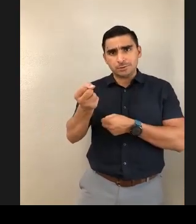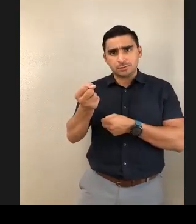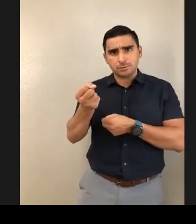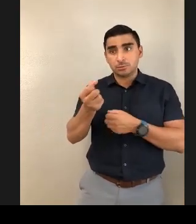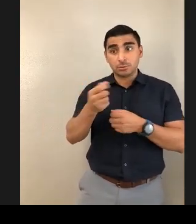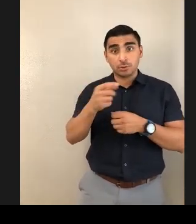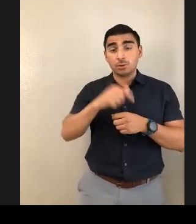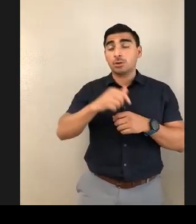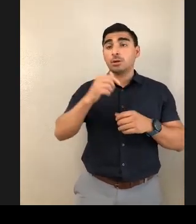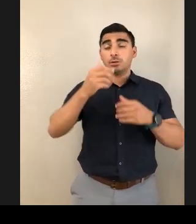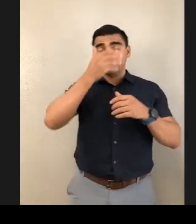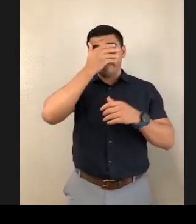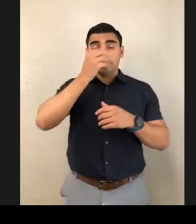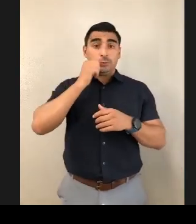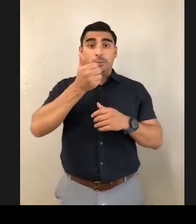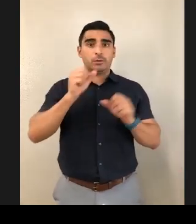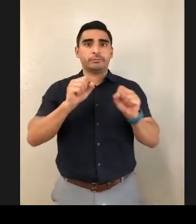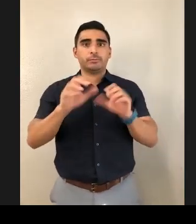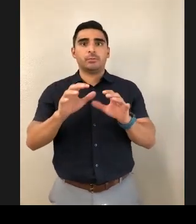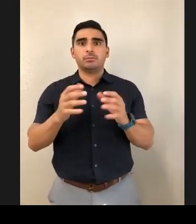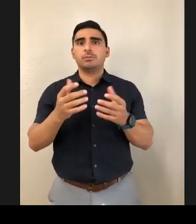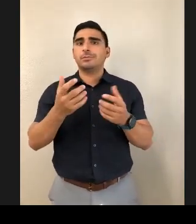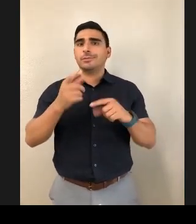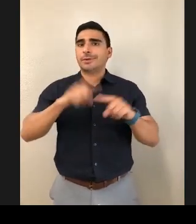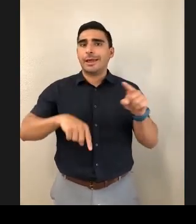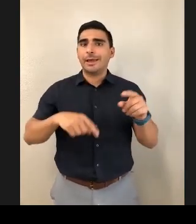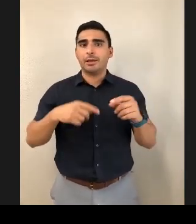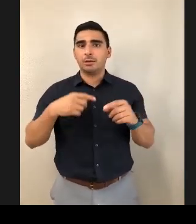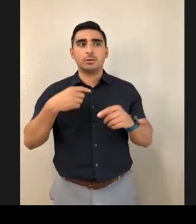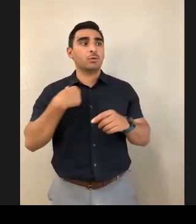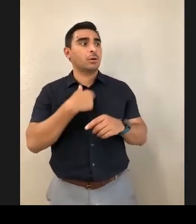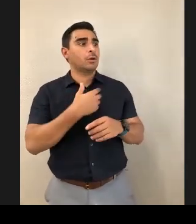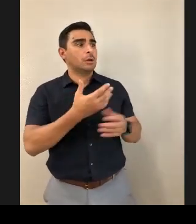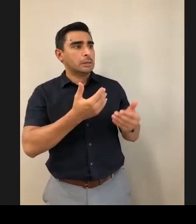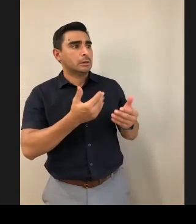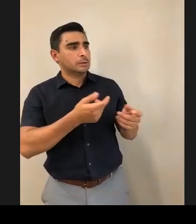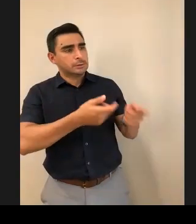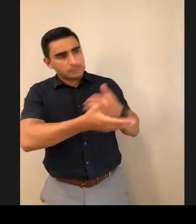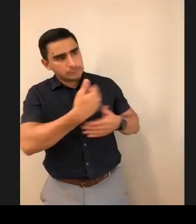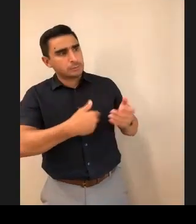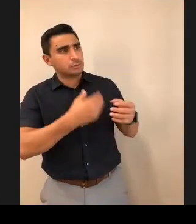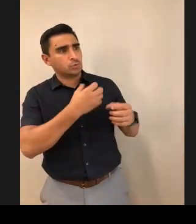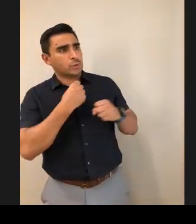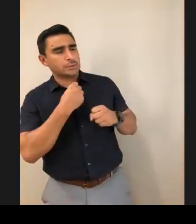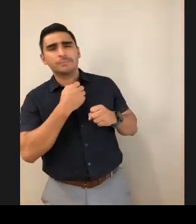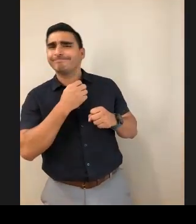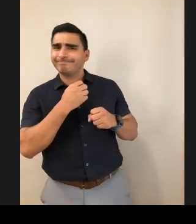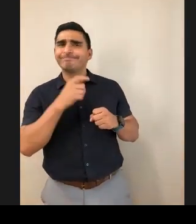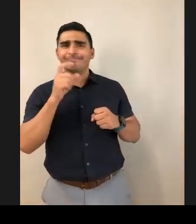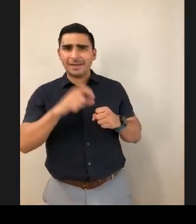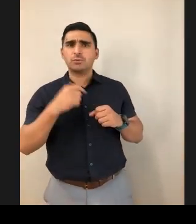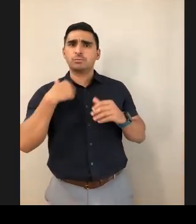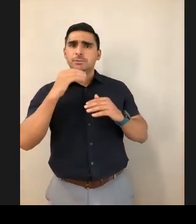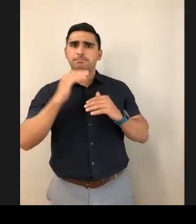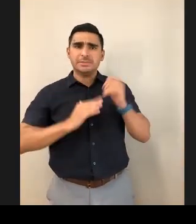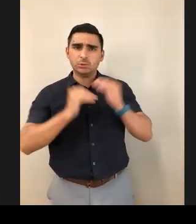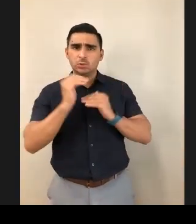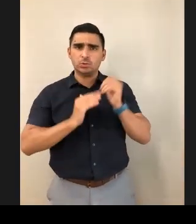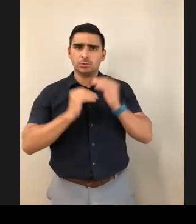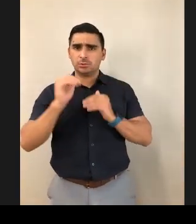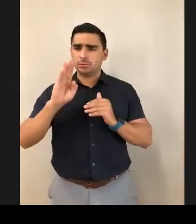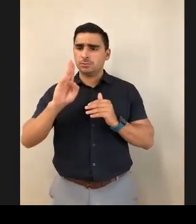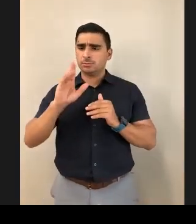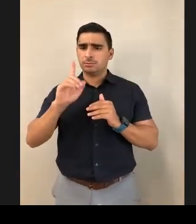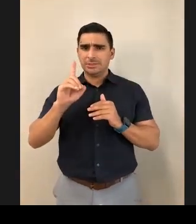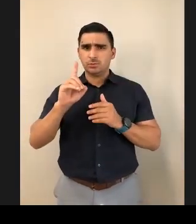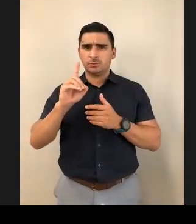sobre el concepto de construir la confianza. Sí, porque no es algo que